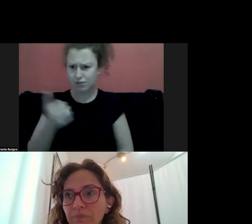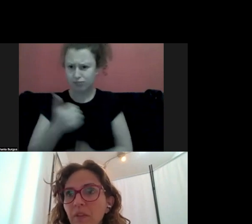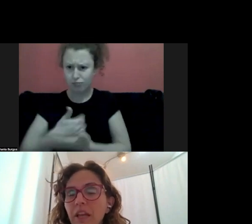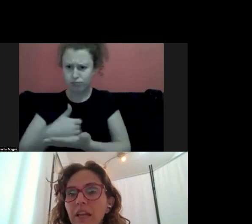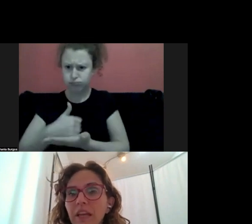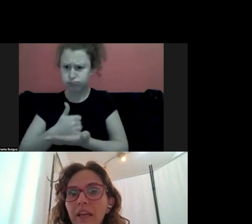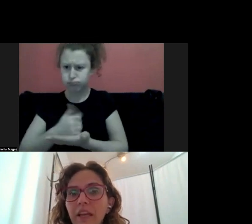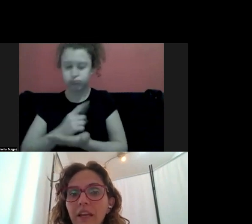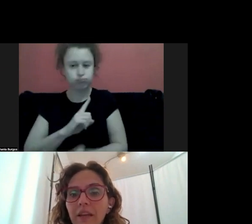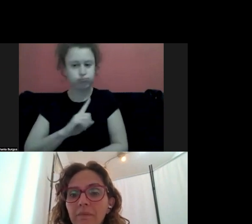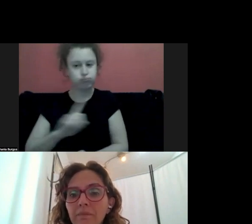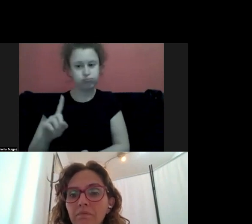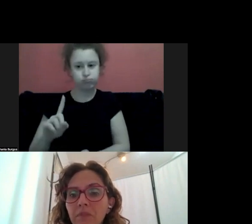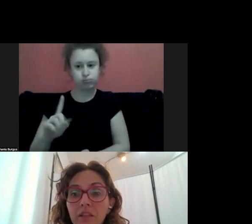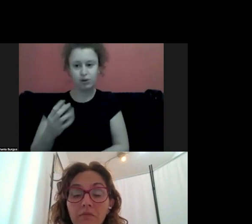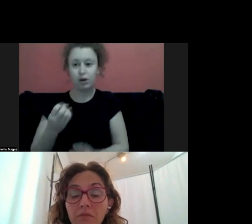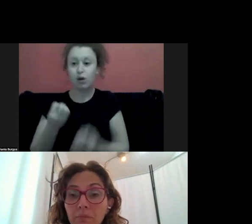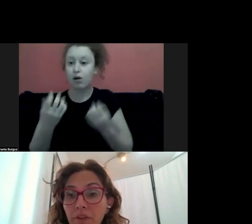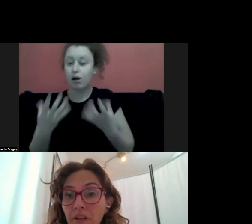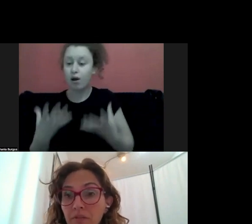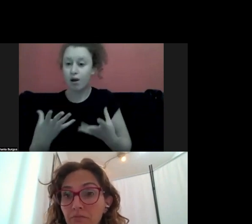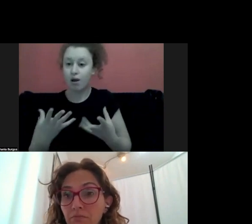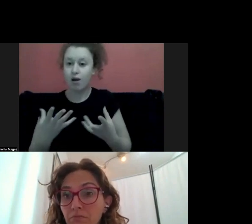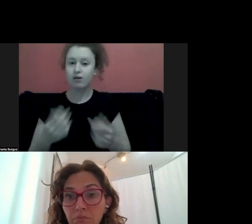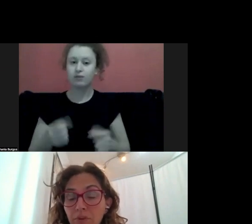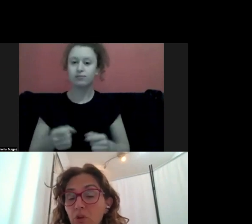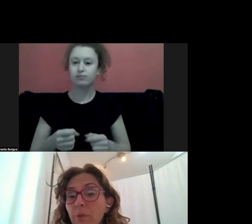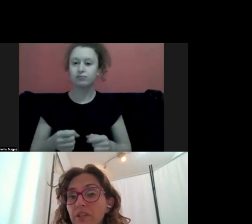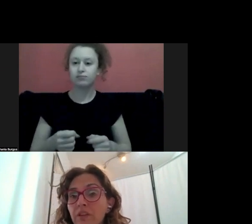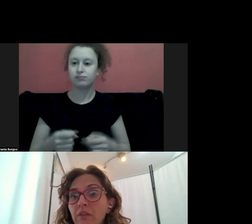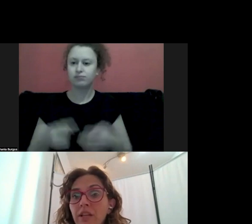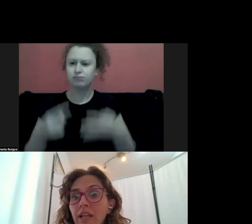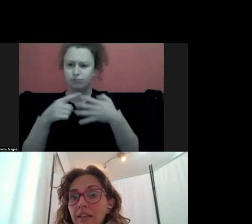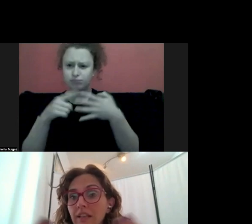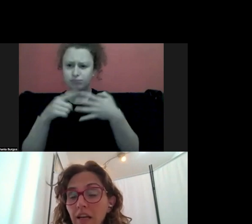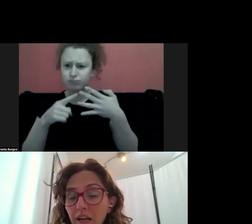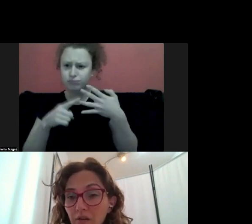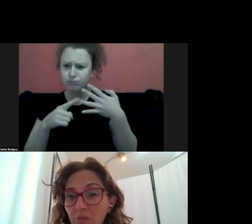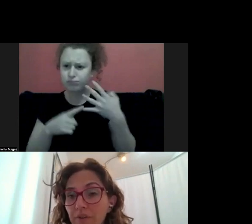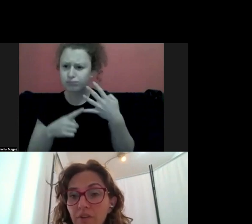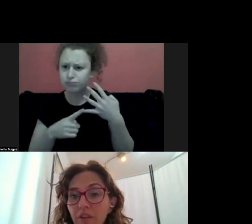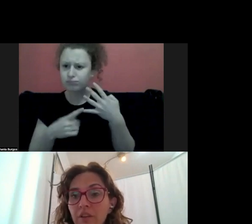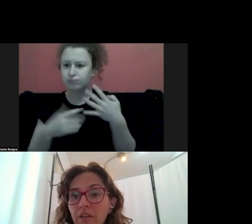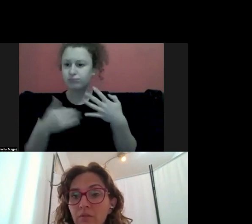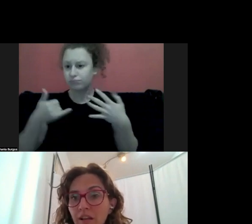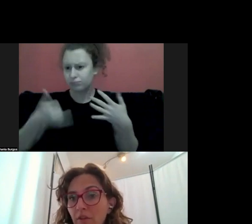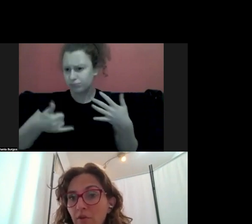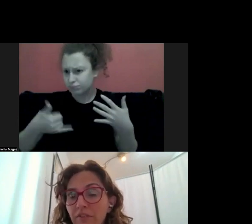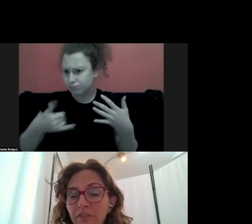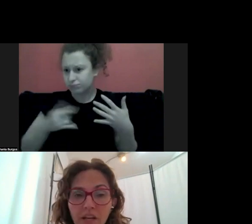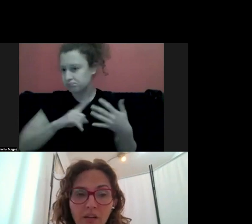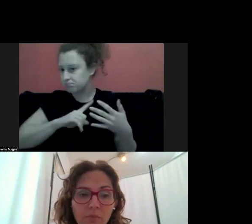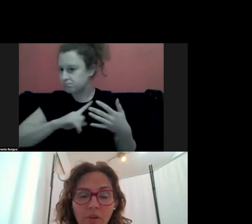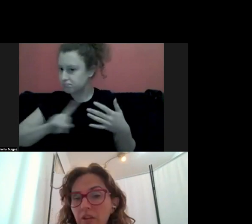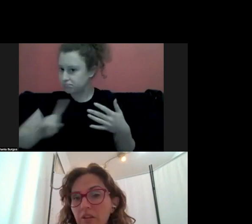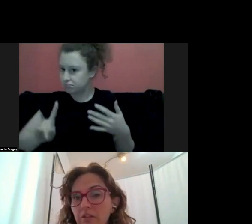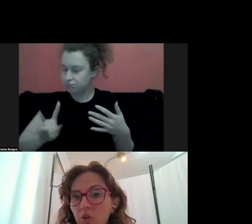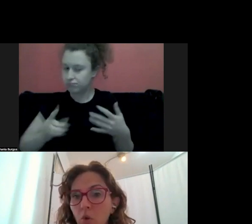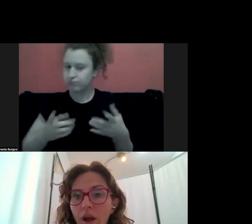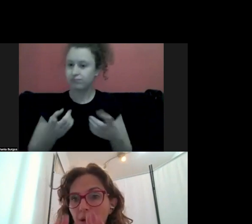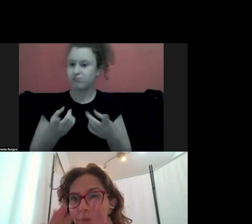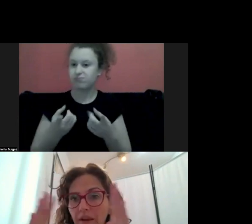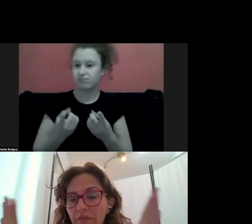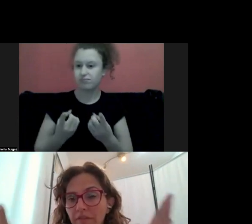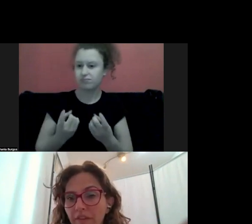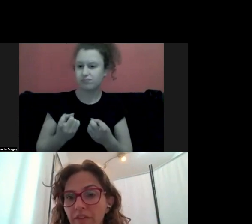biológicos que, que no puedes hacer una analítica, no puedes hacer una radiografía,